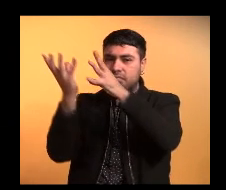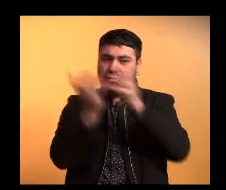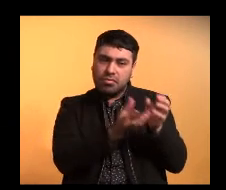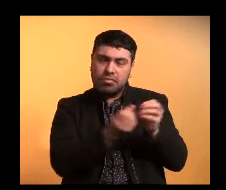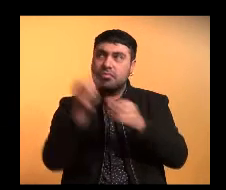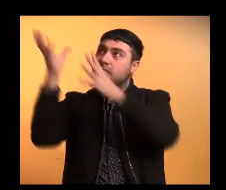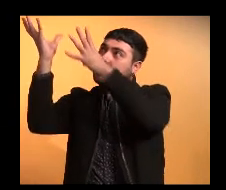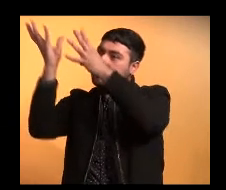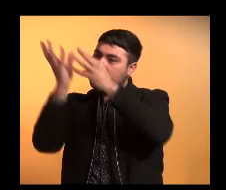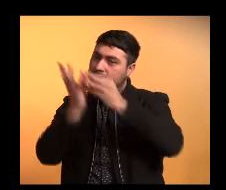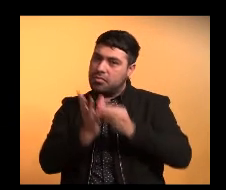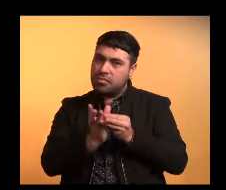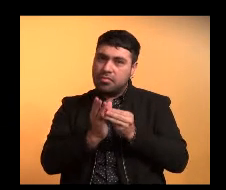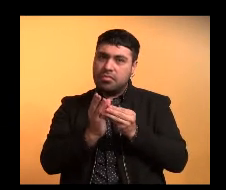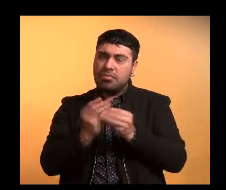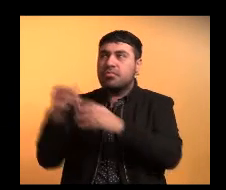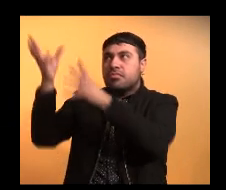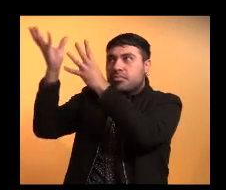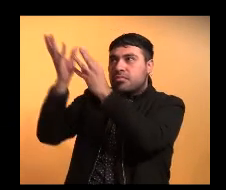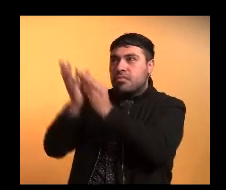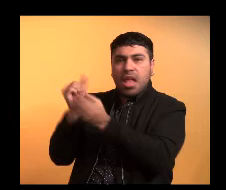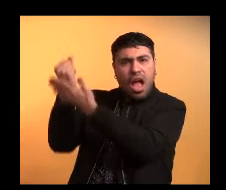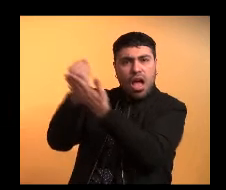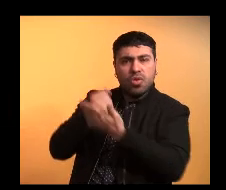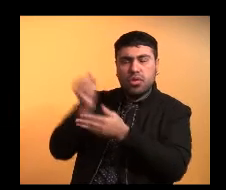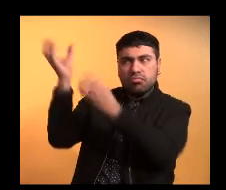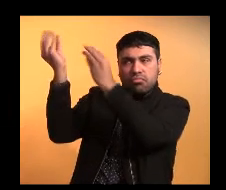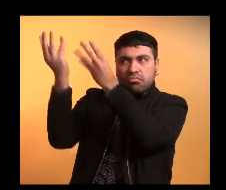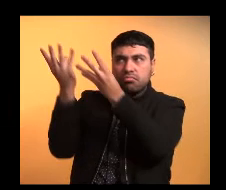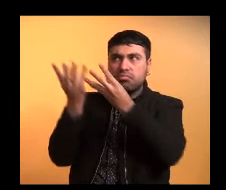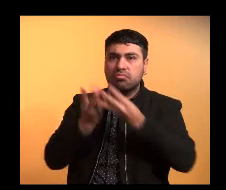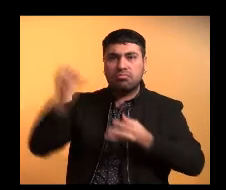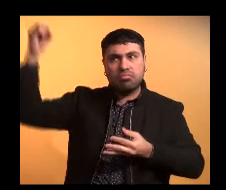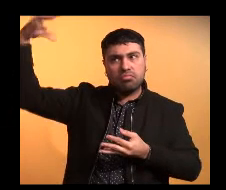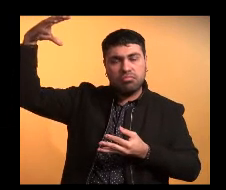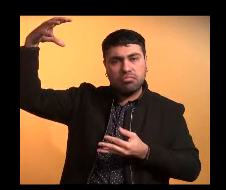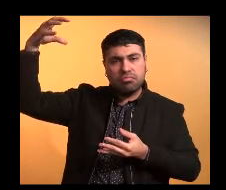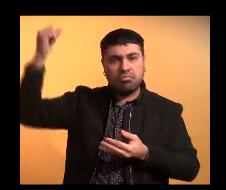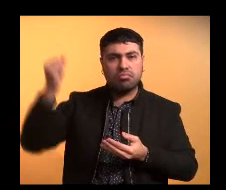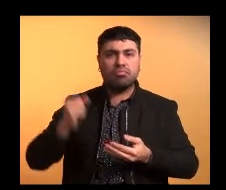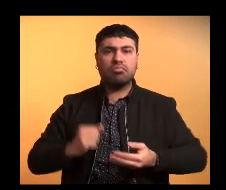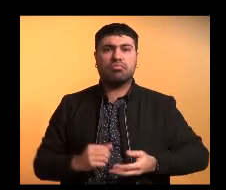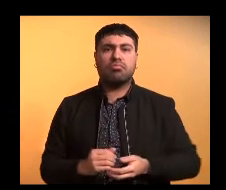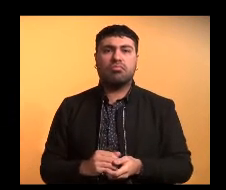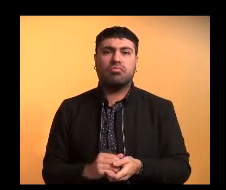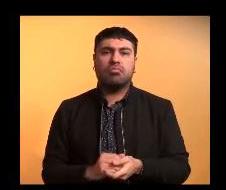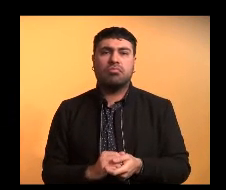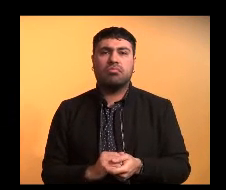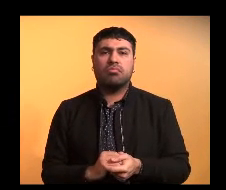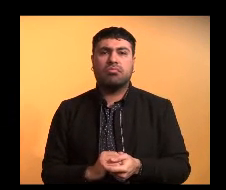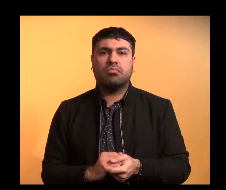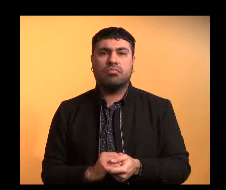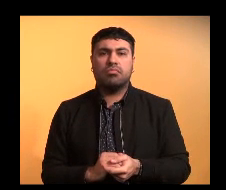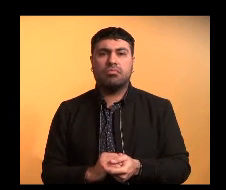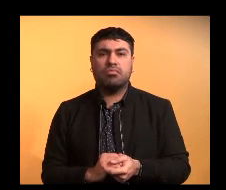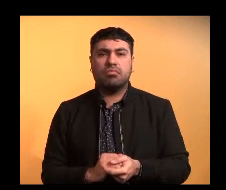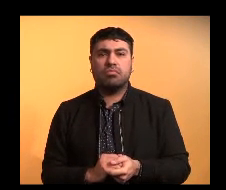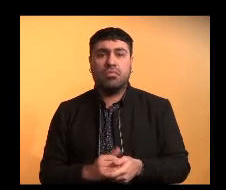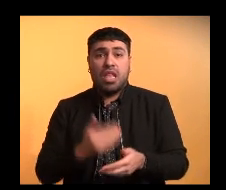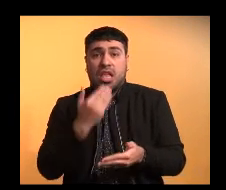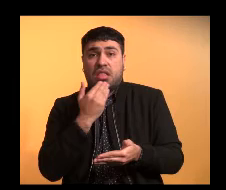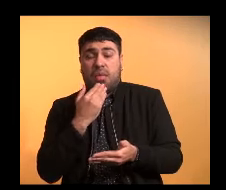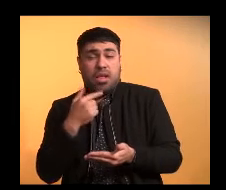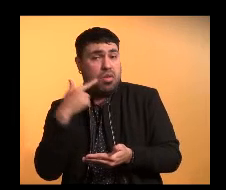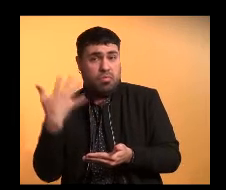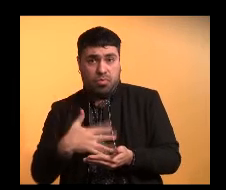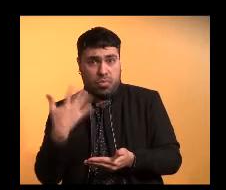que dependen de la luz. Ese es uno de los factores principales para un organismo que hace fotosíntesis. También la